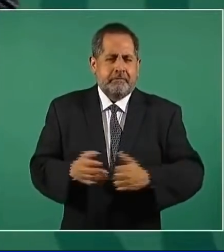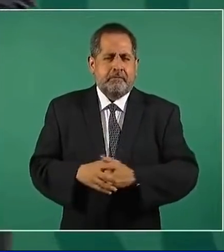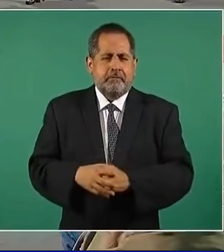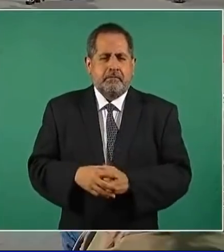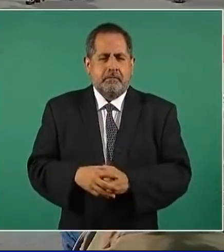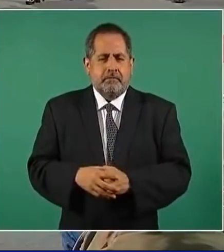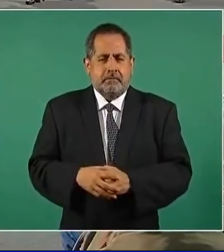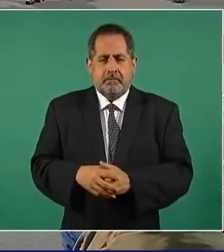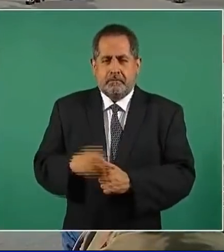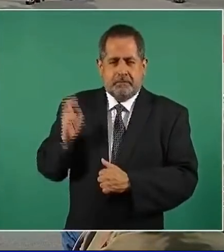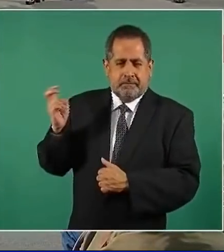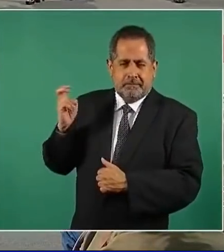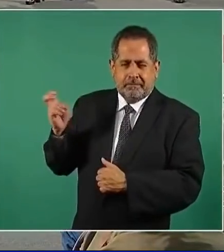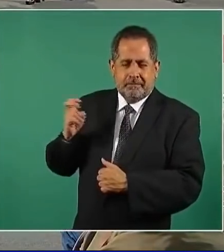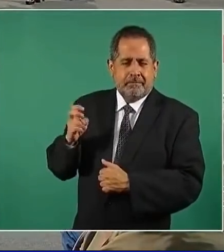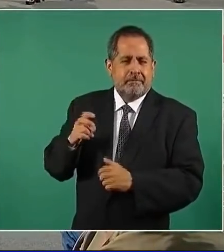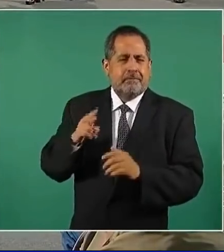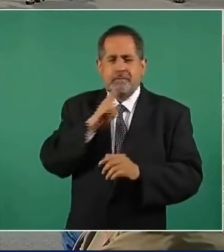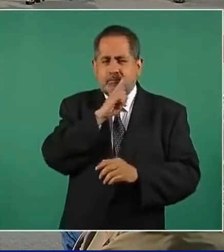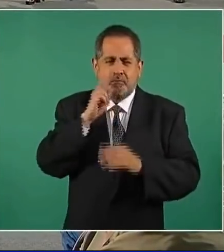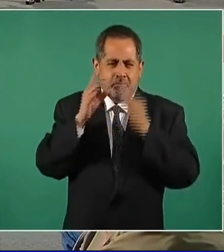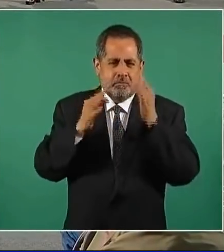este pasquín